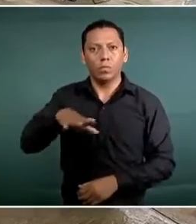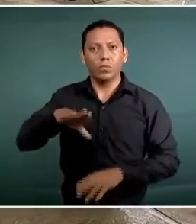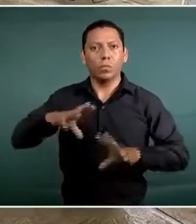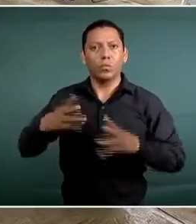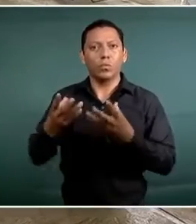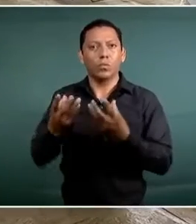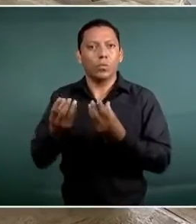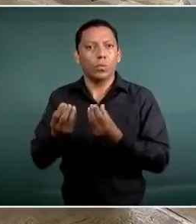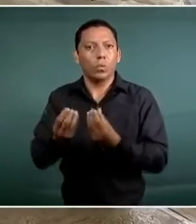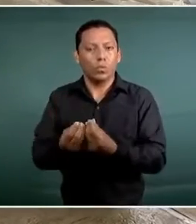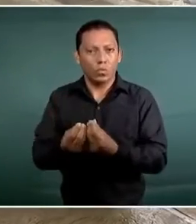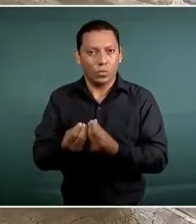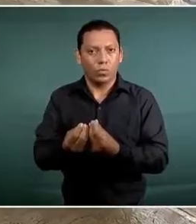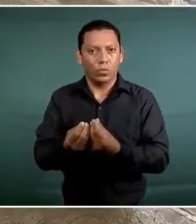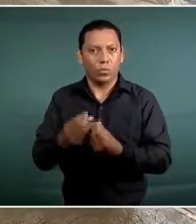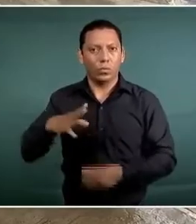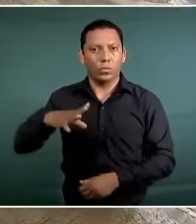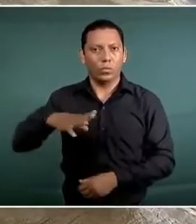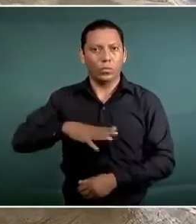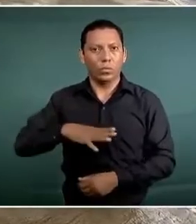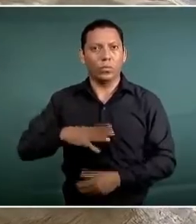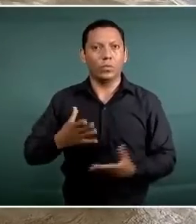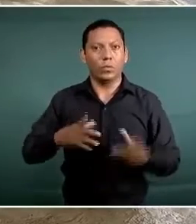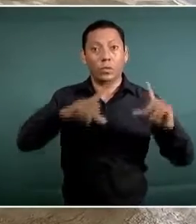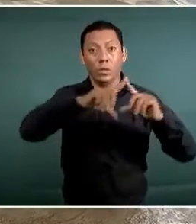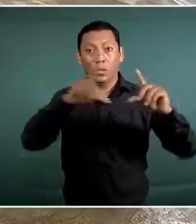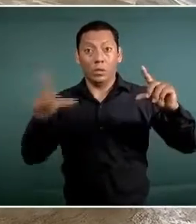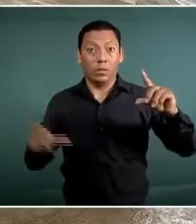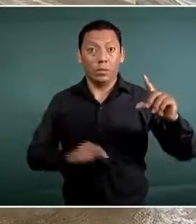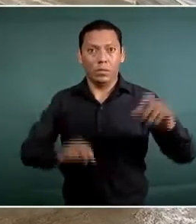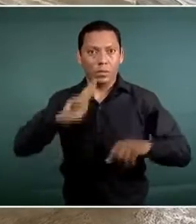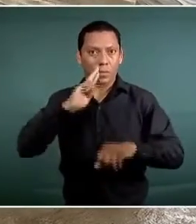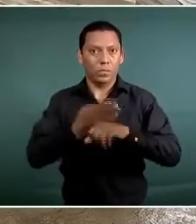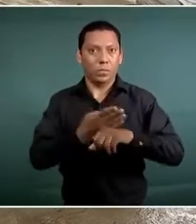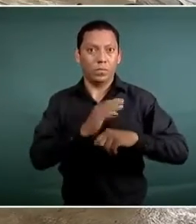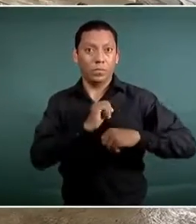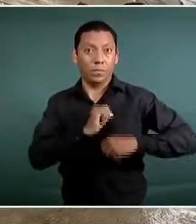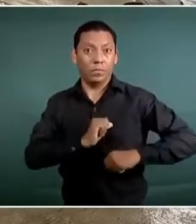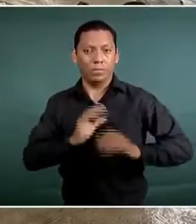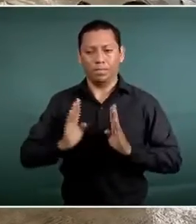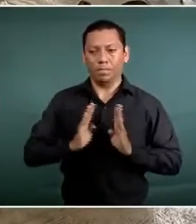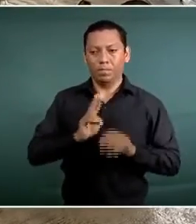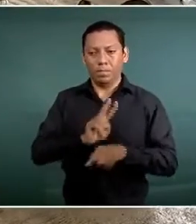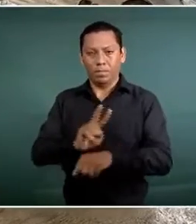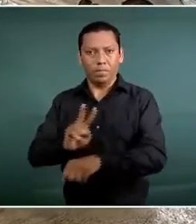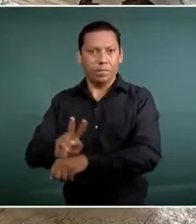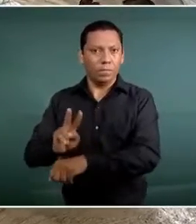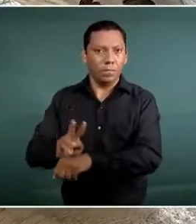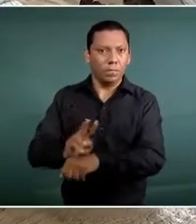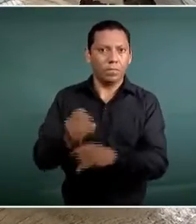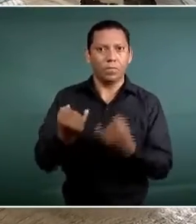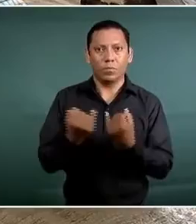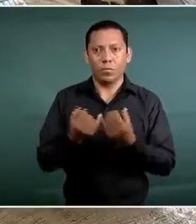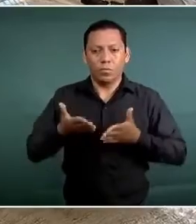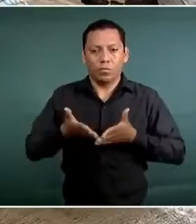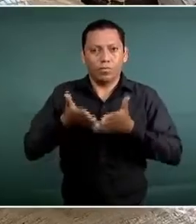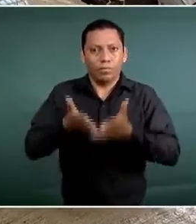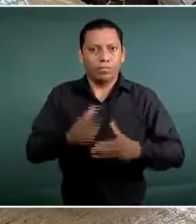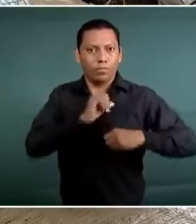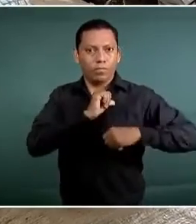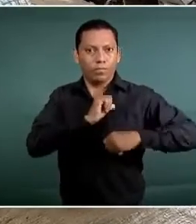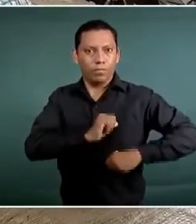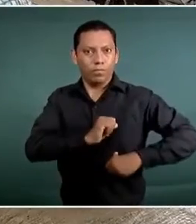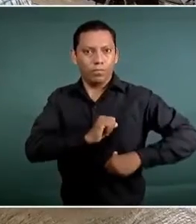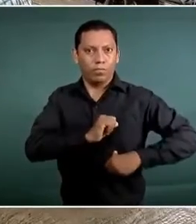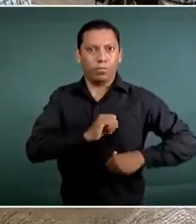integrantes de la Guardia Nacional, de la Secretaría de la Defensa, de la Secretaría de Marina,